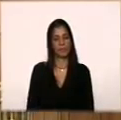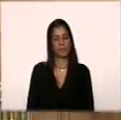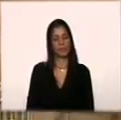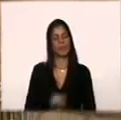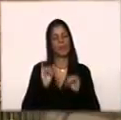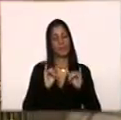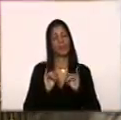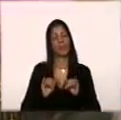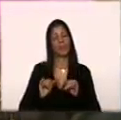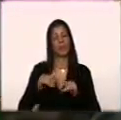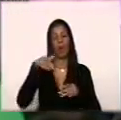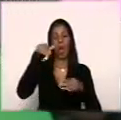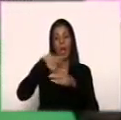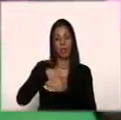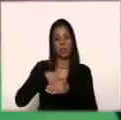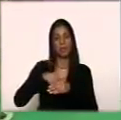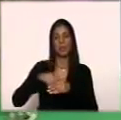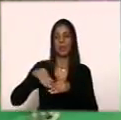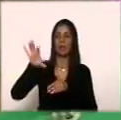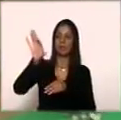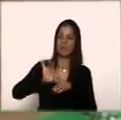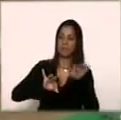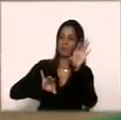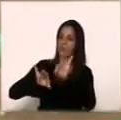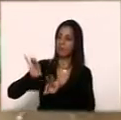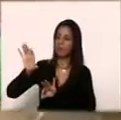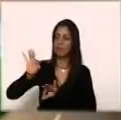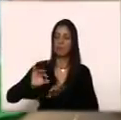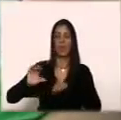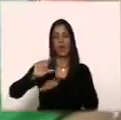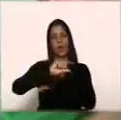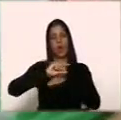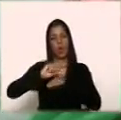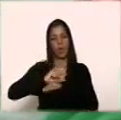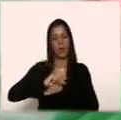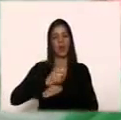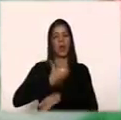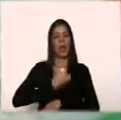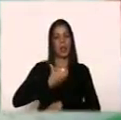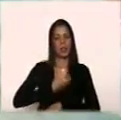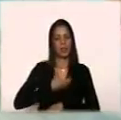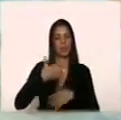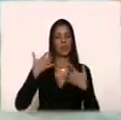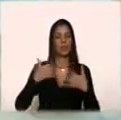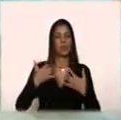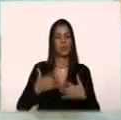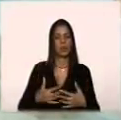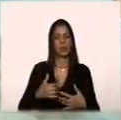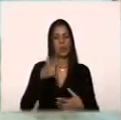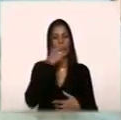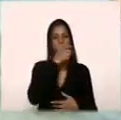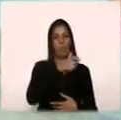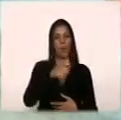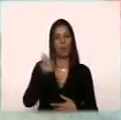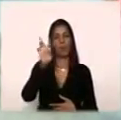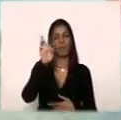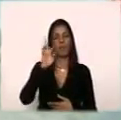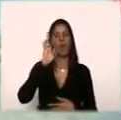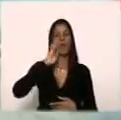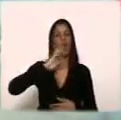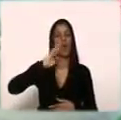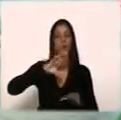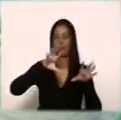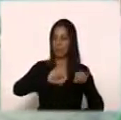de los gobernadores y las gobernadoras. 19 de 23, un arrase del pueblo venezolano. A